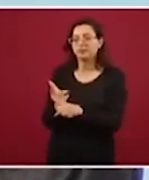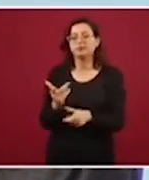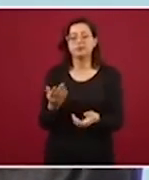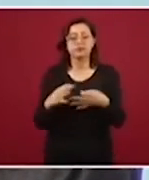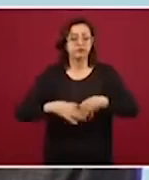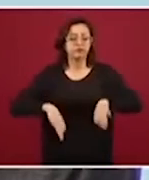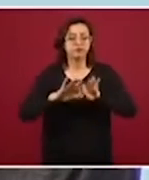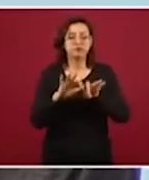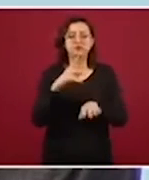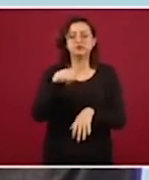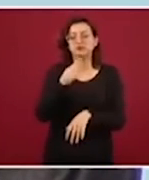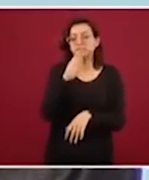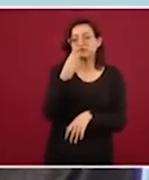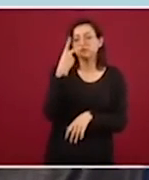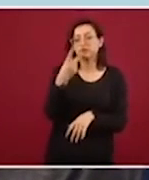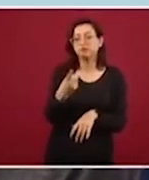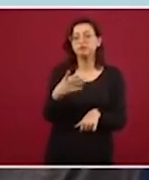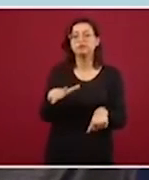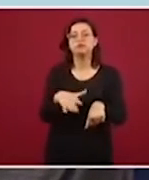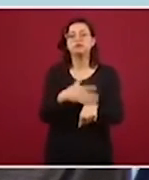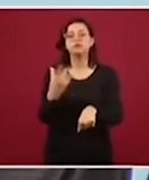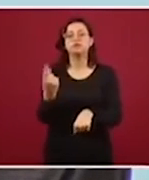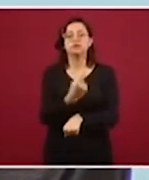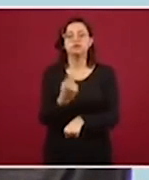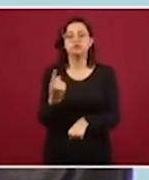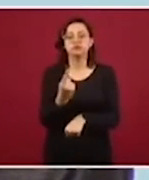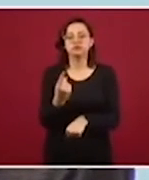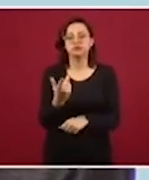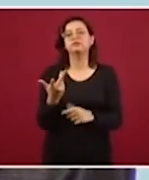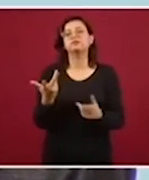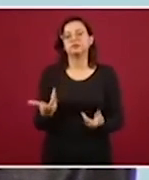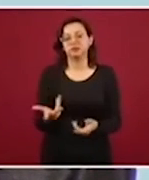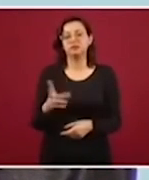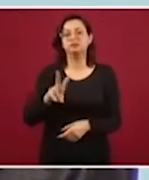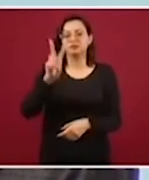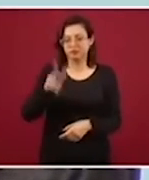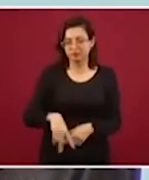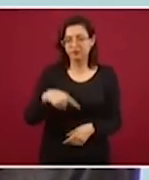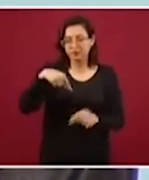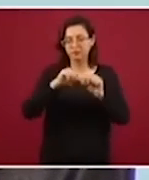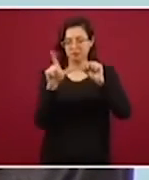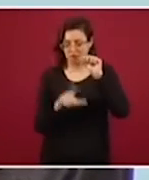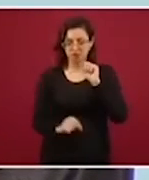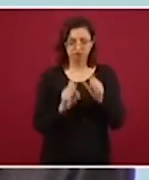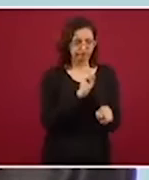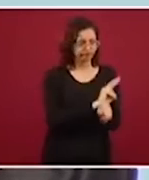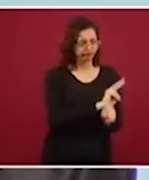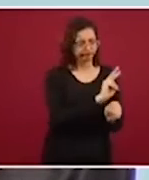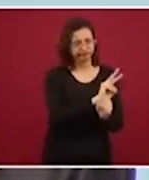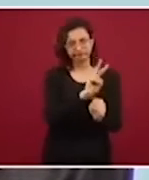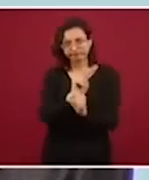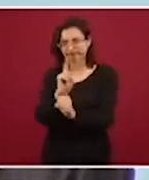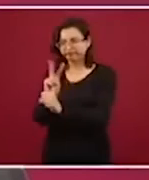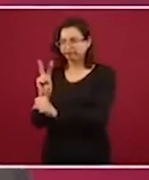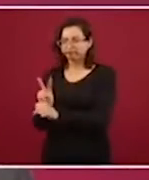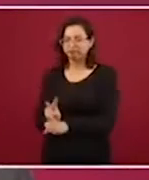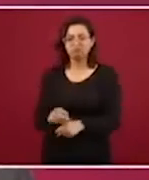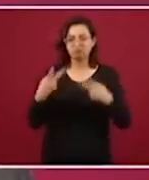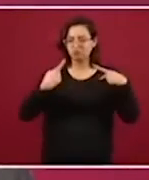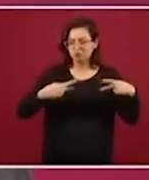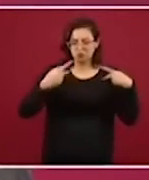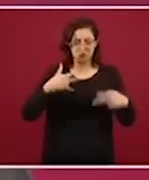esto nos revela la capacidad del sistema de vigilancia epidemiológica en donde las personas aún sin